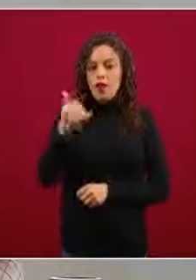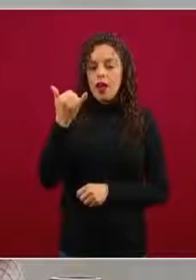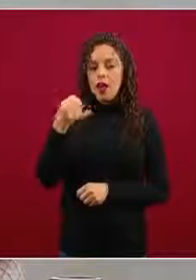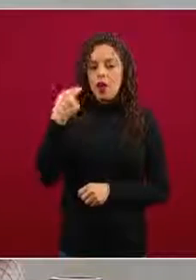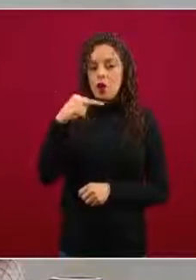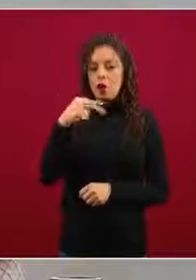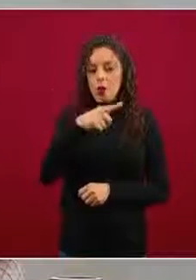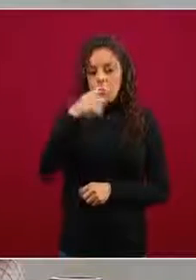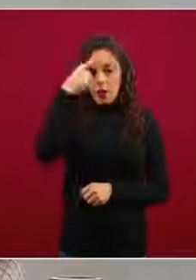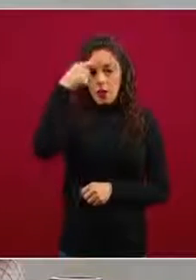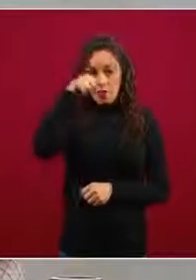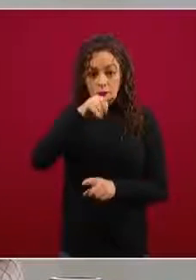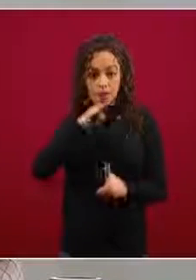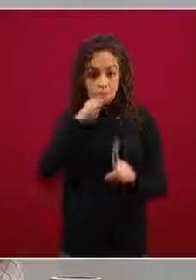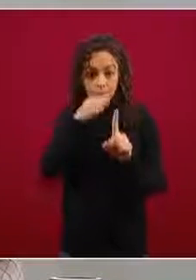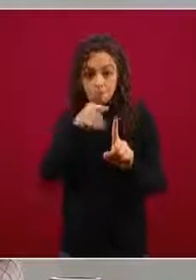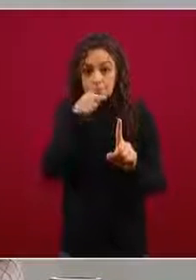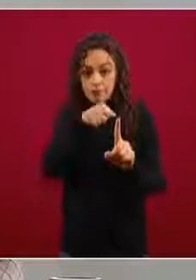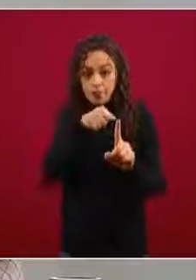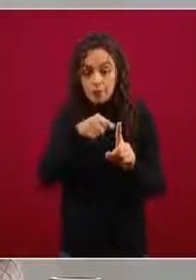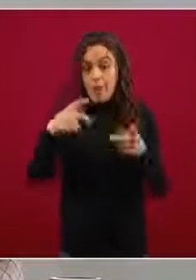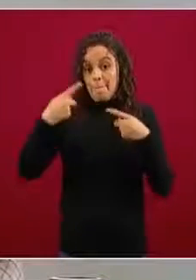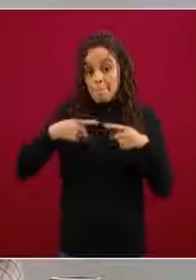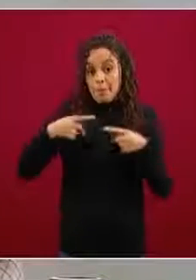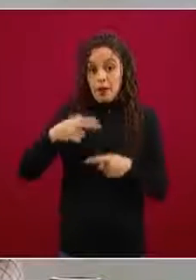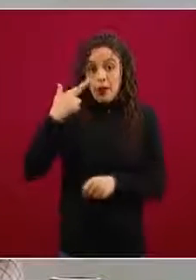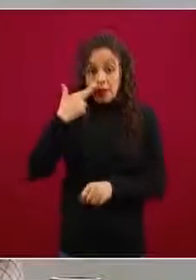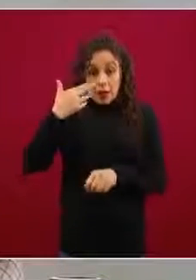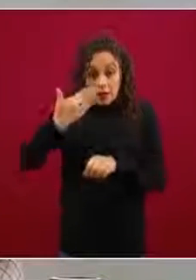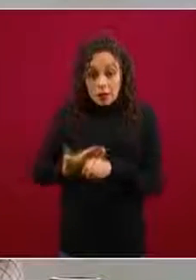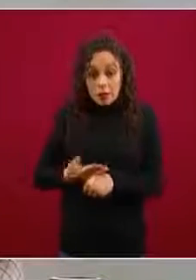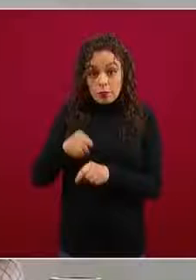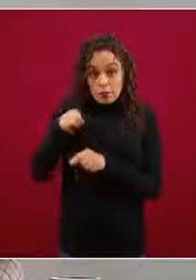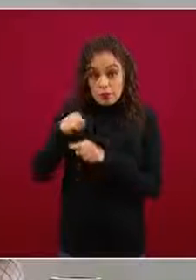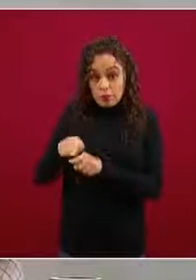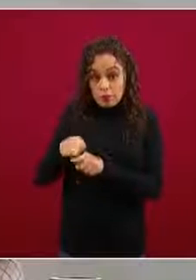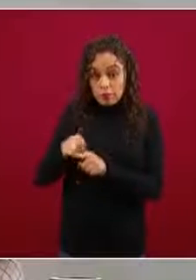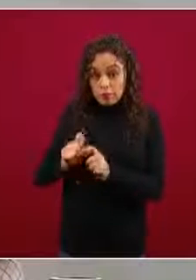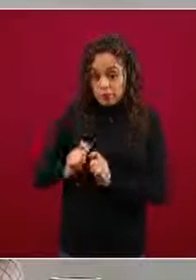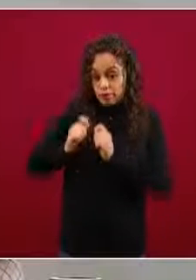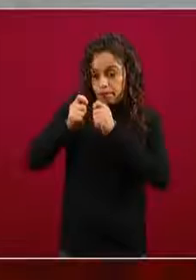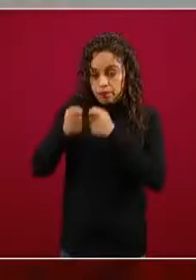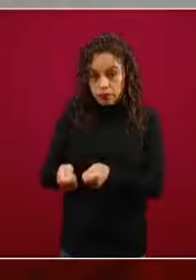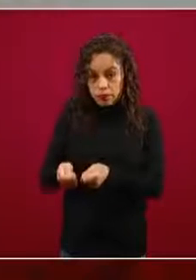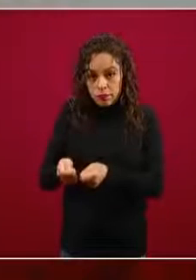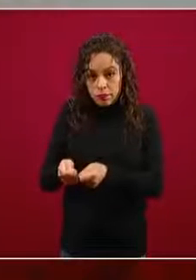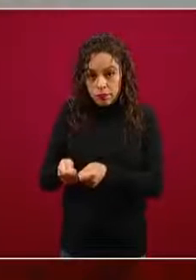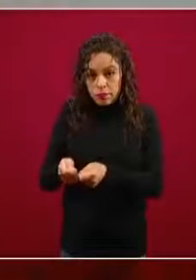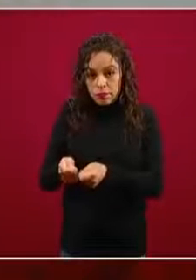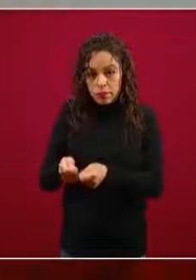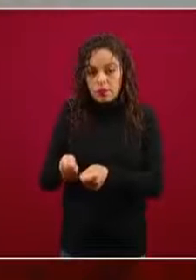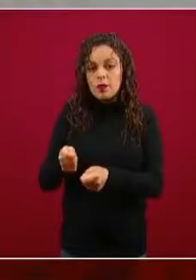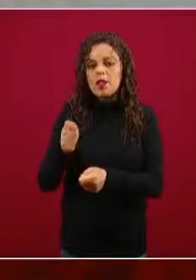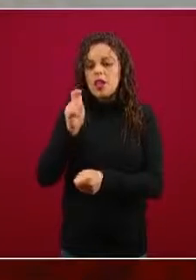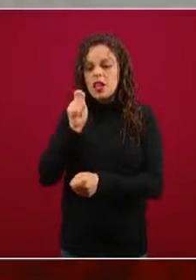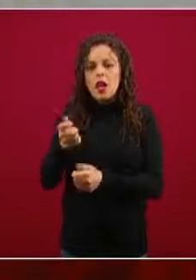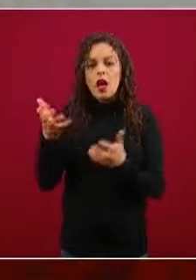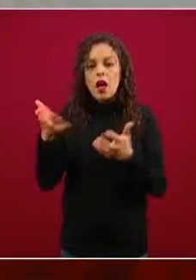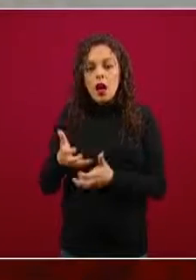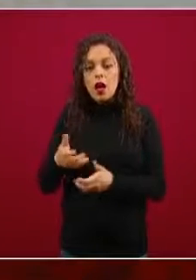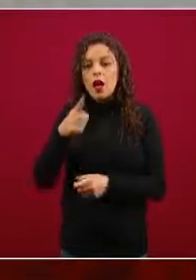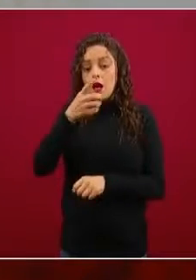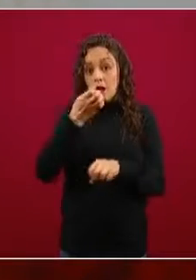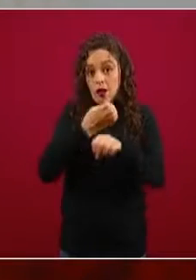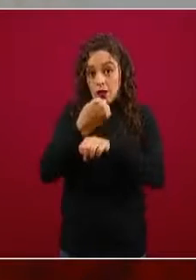unidad. Hay una persona responsable dentro de la unidad que además fue designada por su coordinador estatal, dado